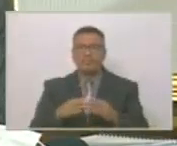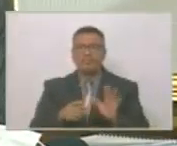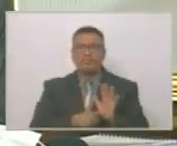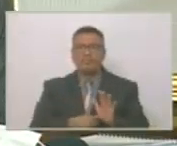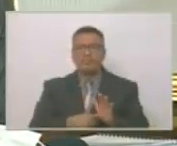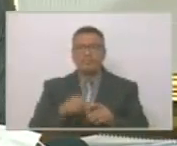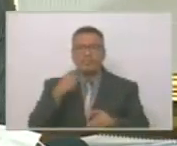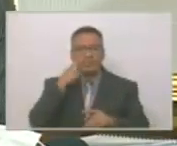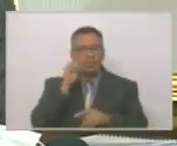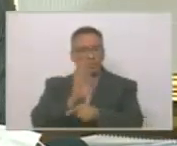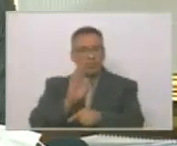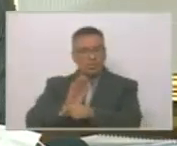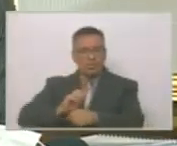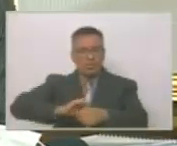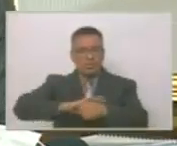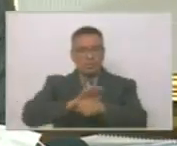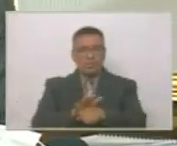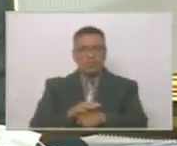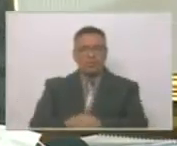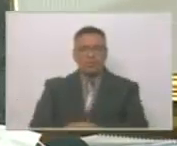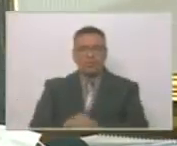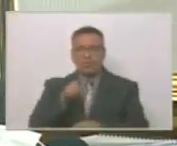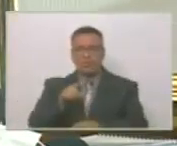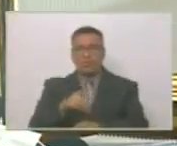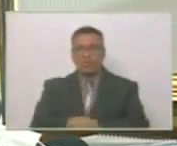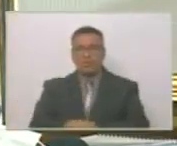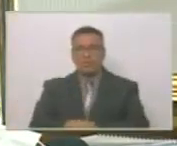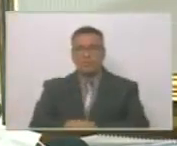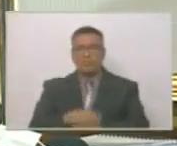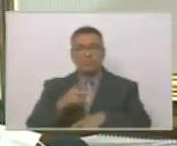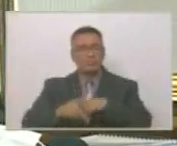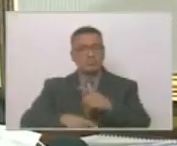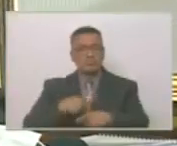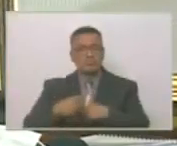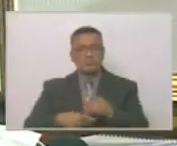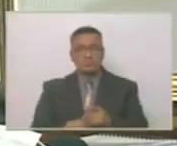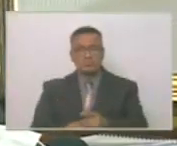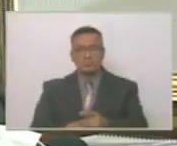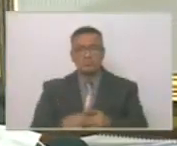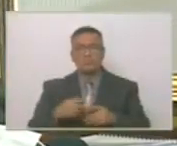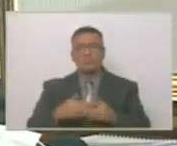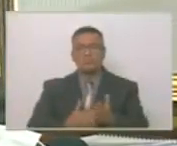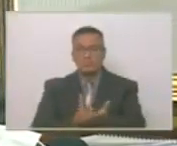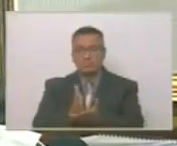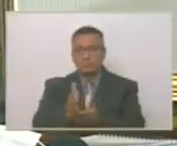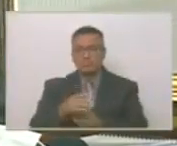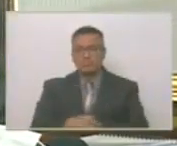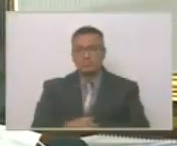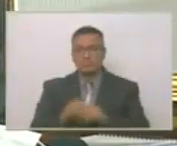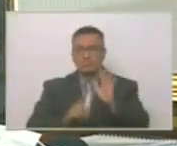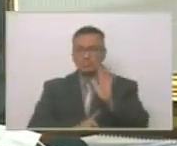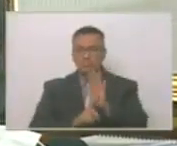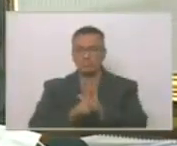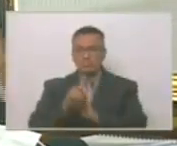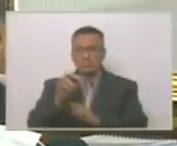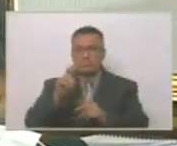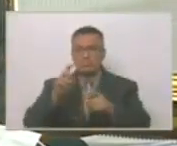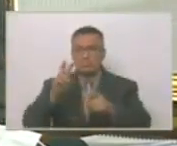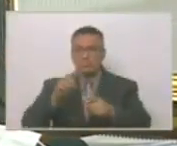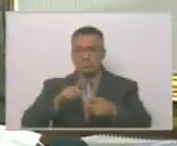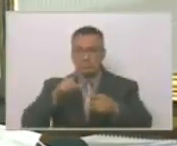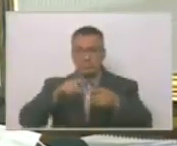COVID. Hay un proceso en marcha de aumento del número de casos